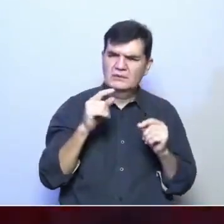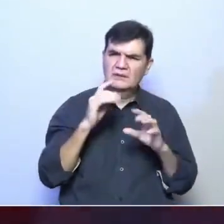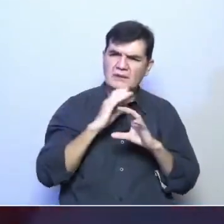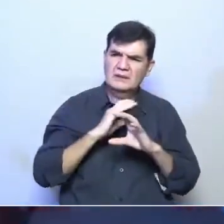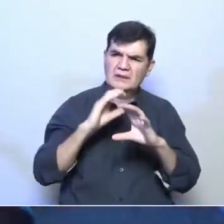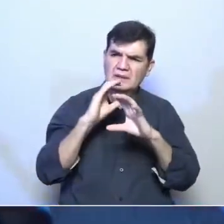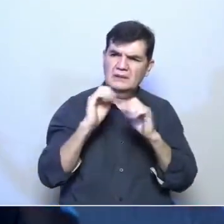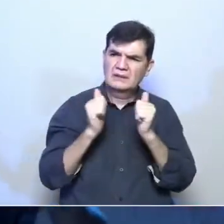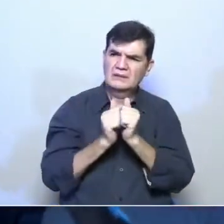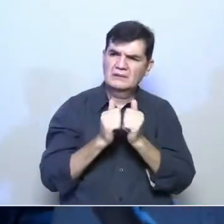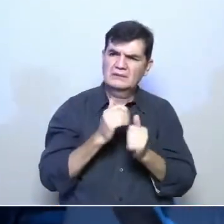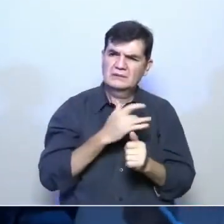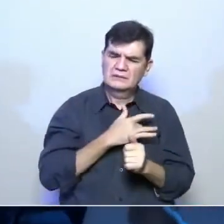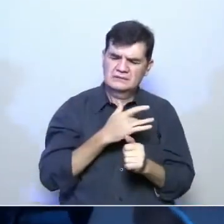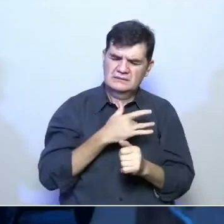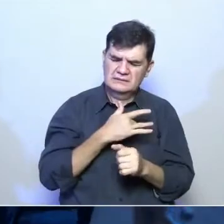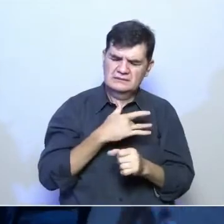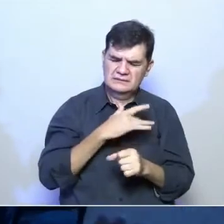corazón.